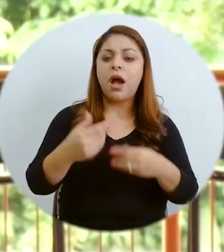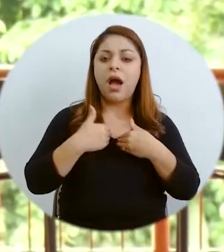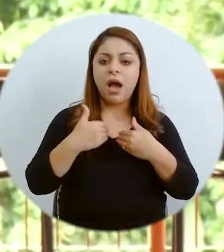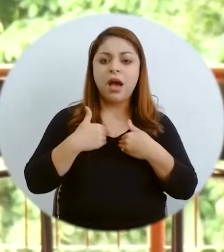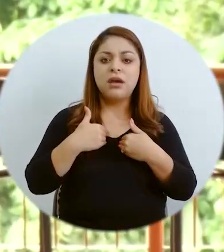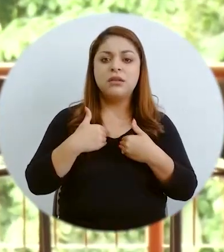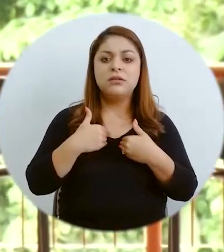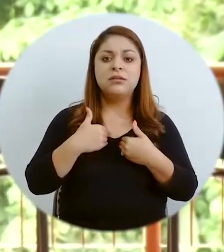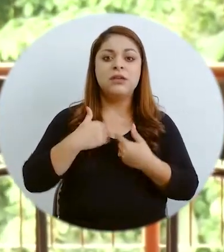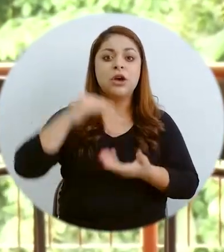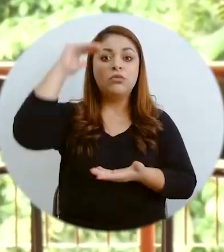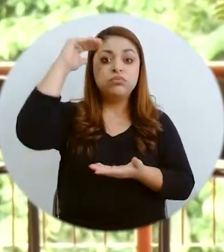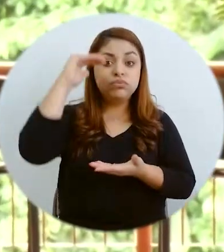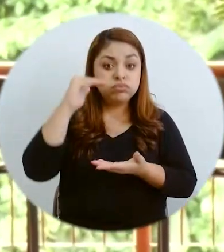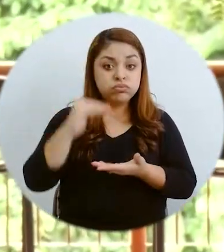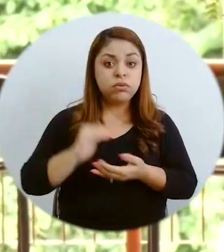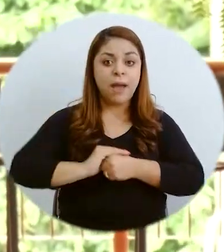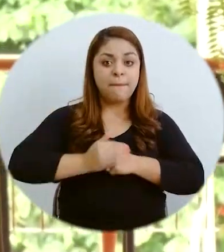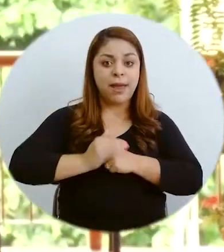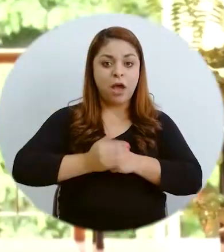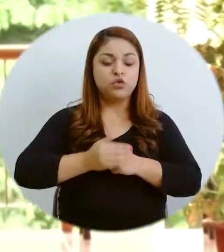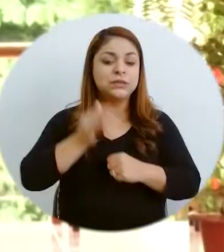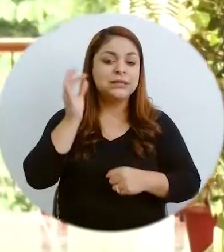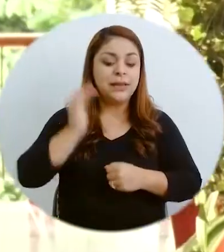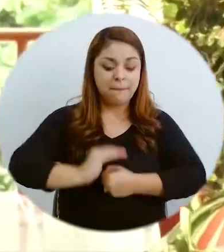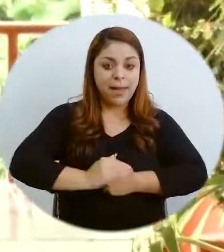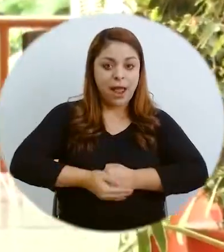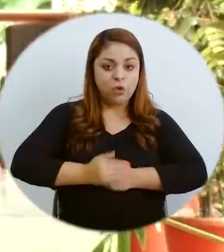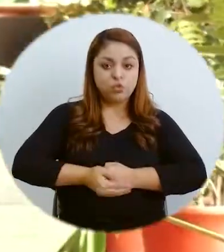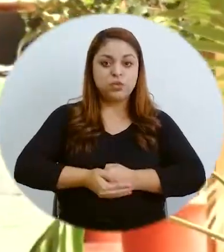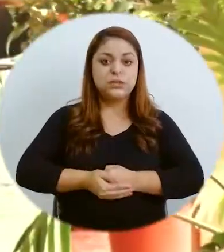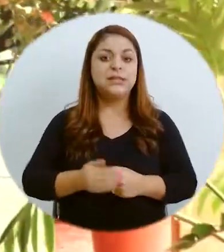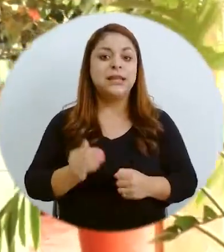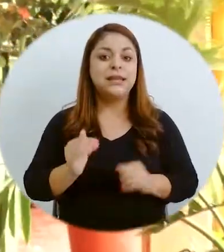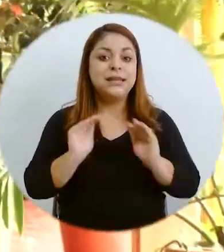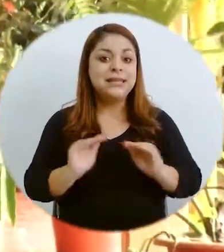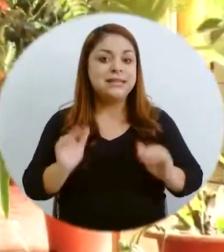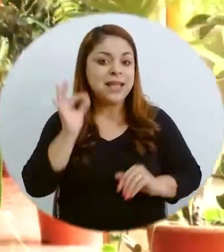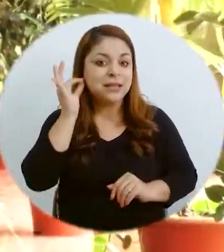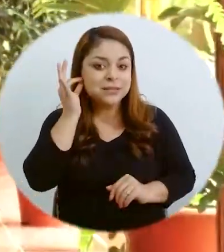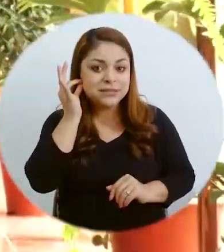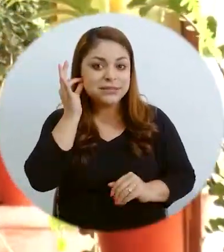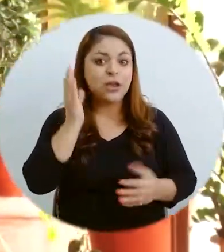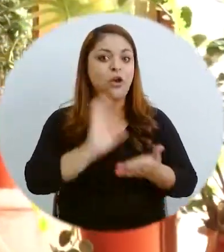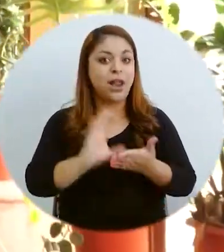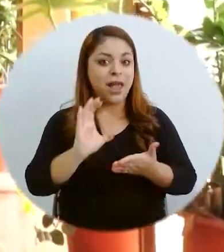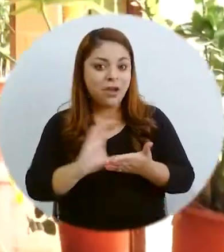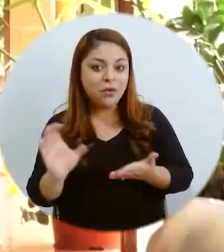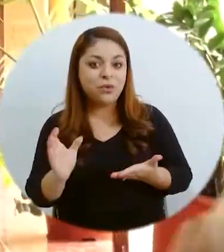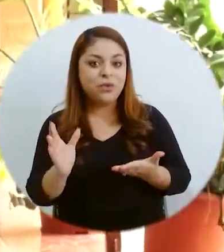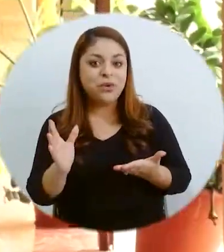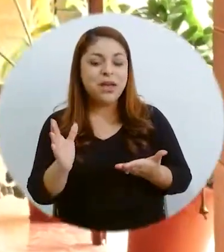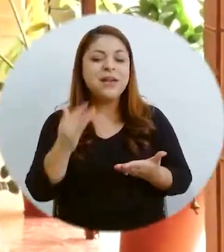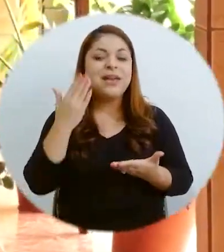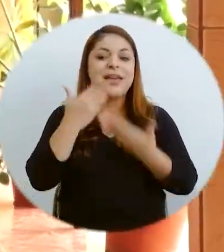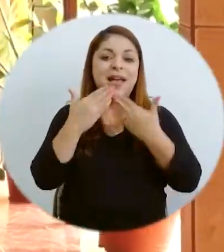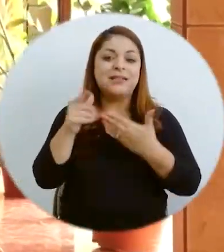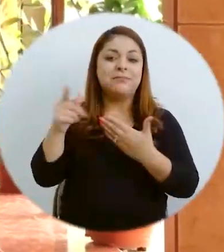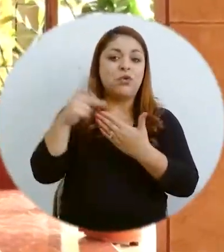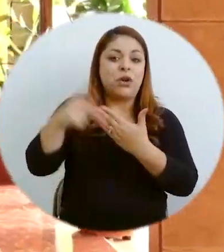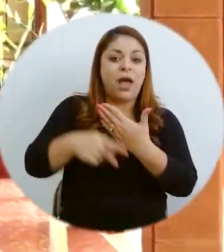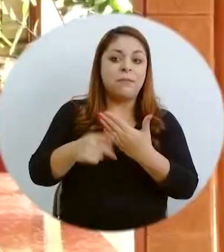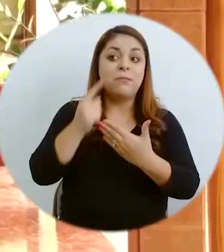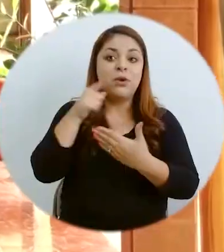impacto positivo, hubo una reducción de embarazos en niñas y estudiantes de secundaria. Y eran por